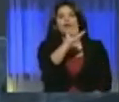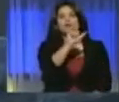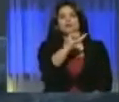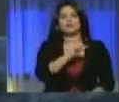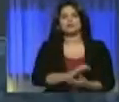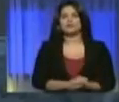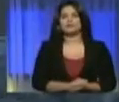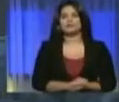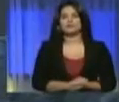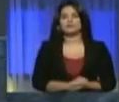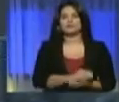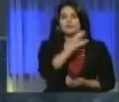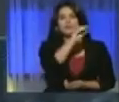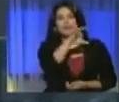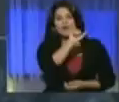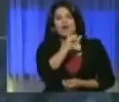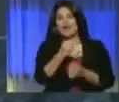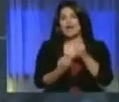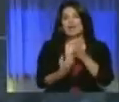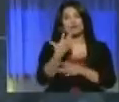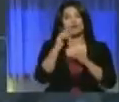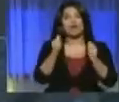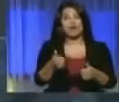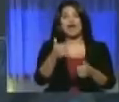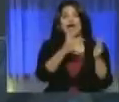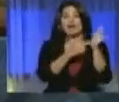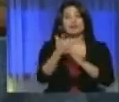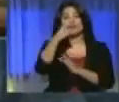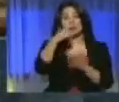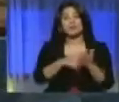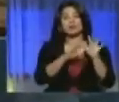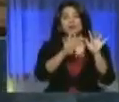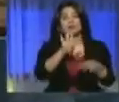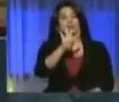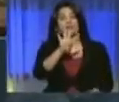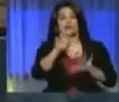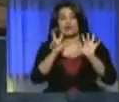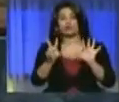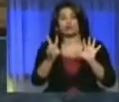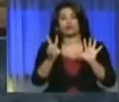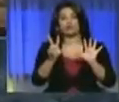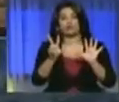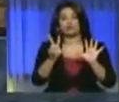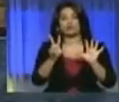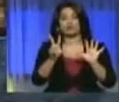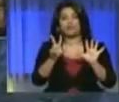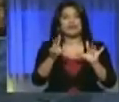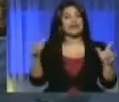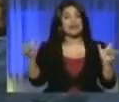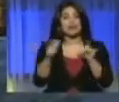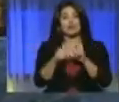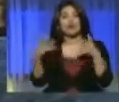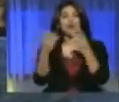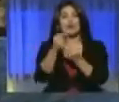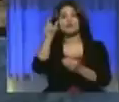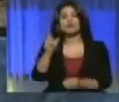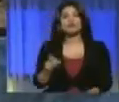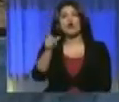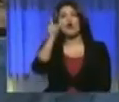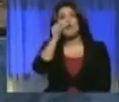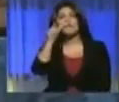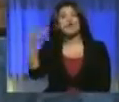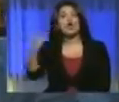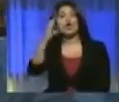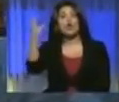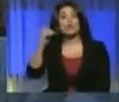La OEA nació en abril del 48. Y se reunió con Jorge Eliécer Gaitán. Mira, ahí estamos